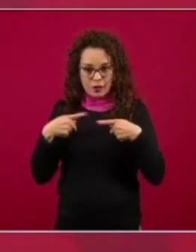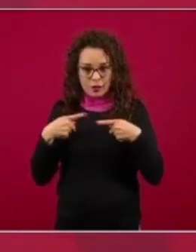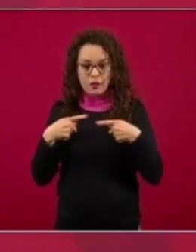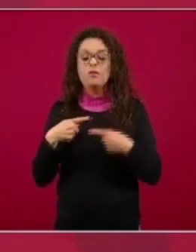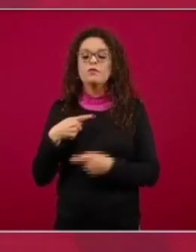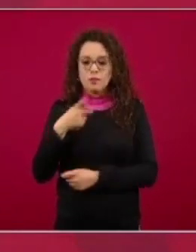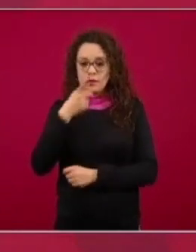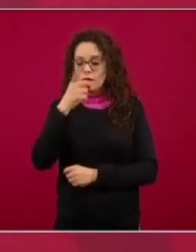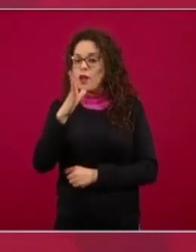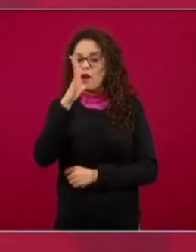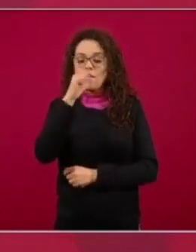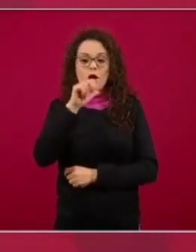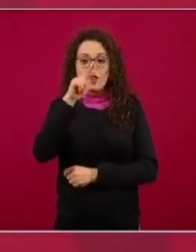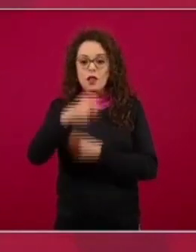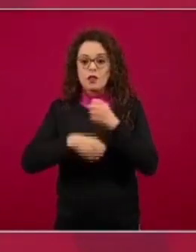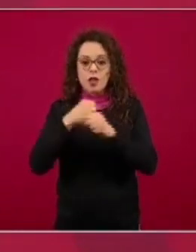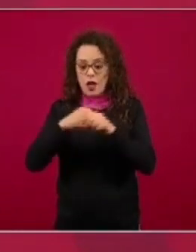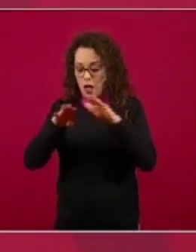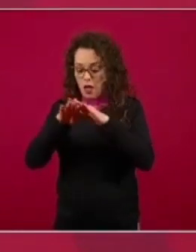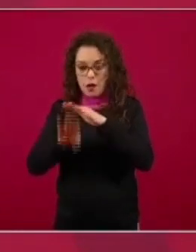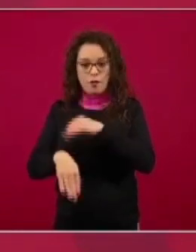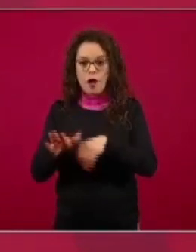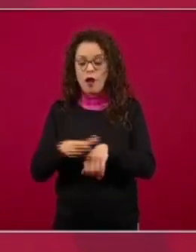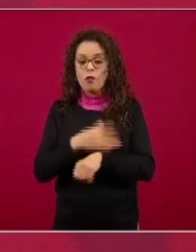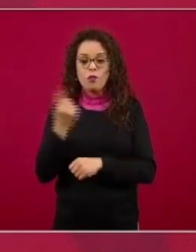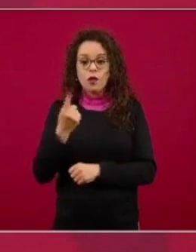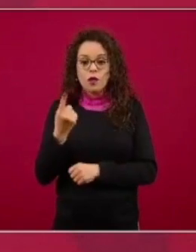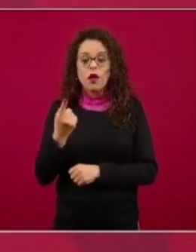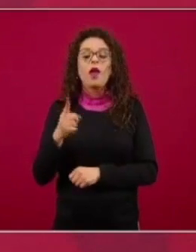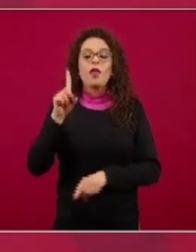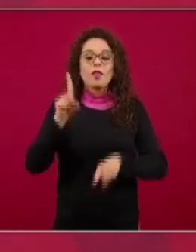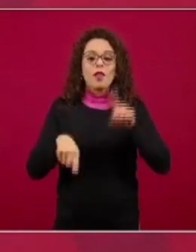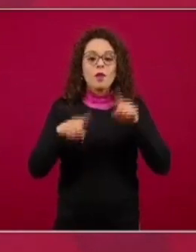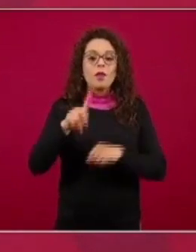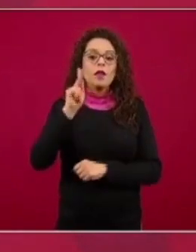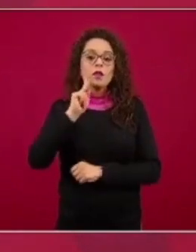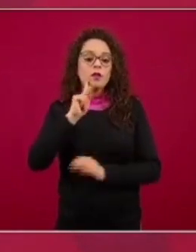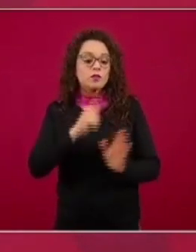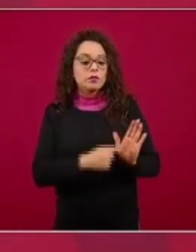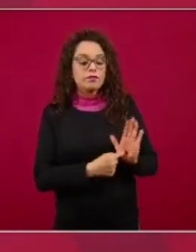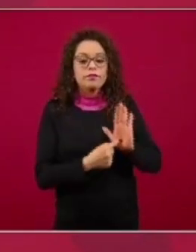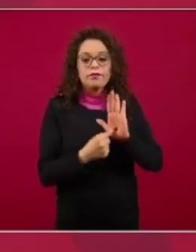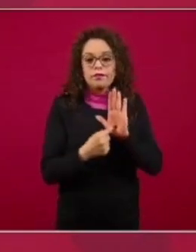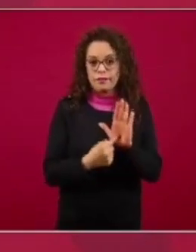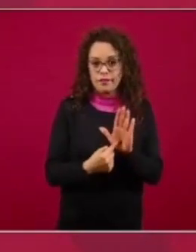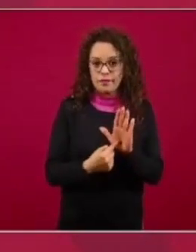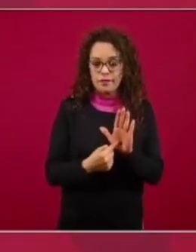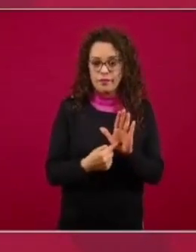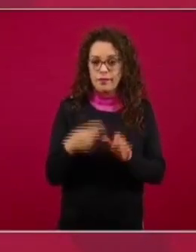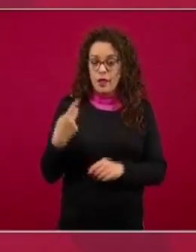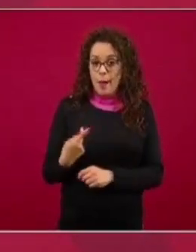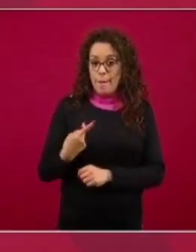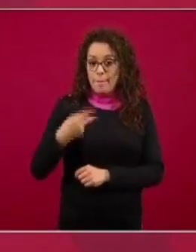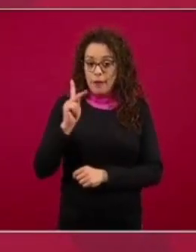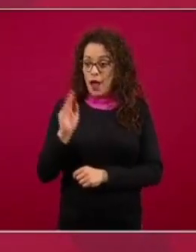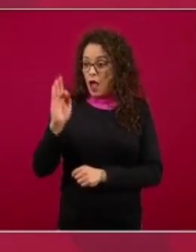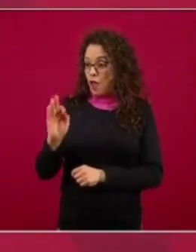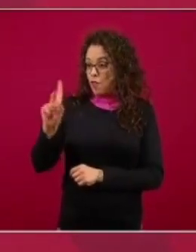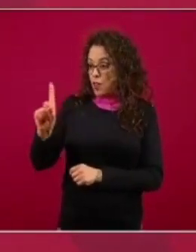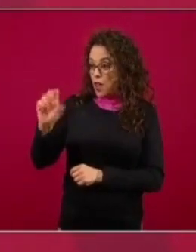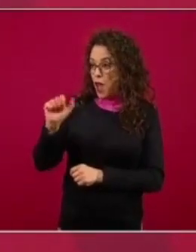los 18 años porque eso depende de la cantidad de evidencia disponible sin embargo en la consideración que hizo FDA